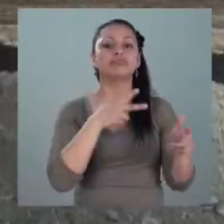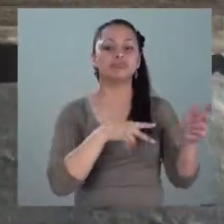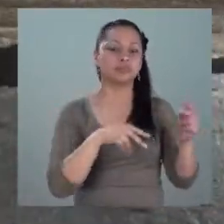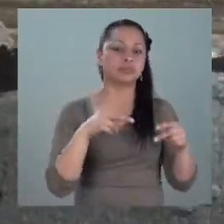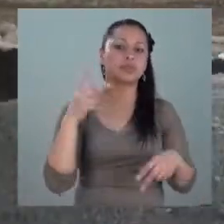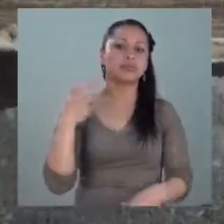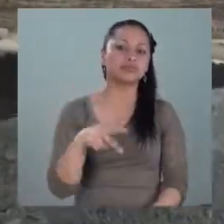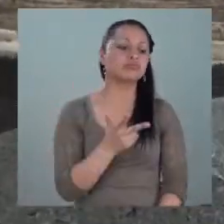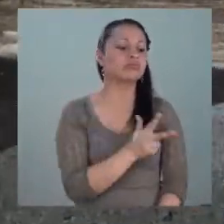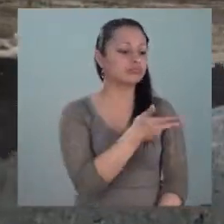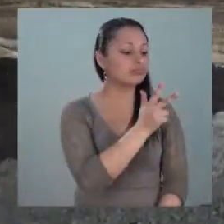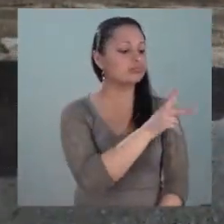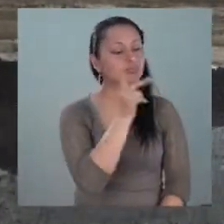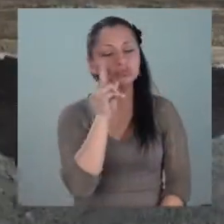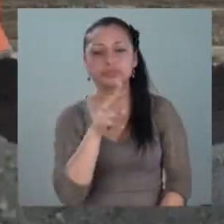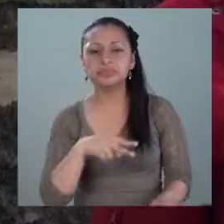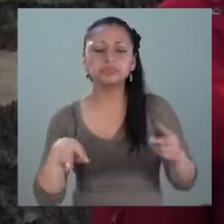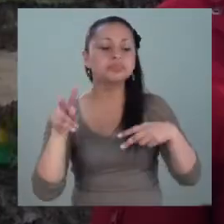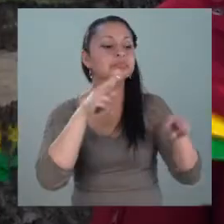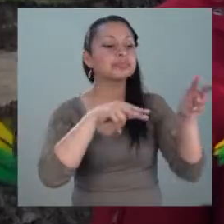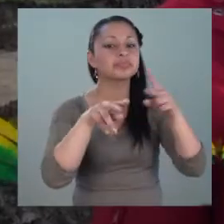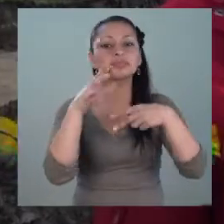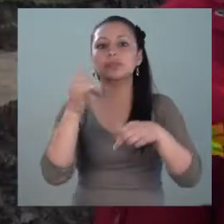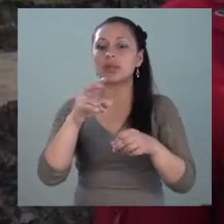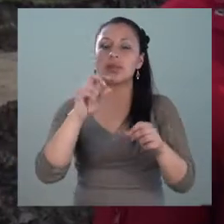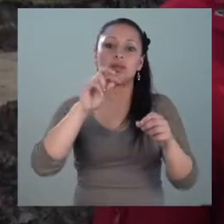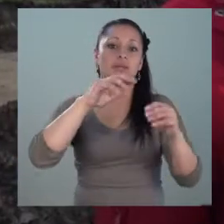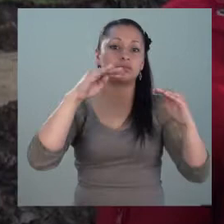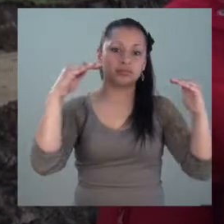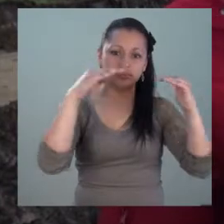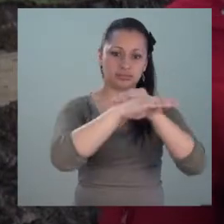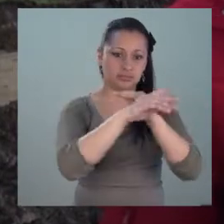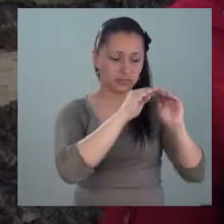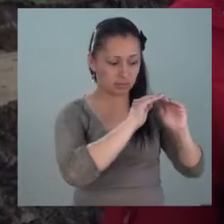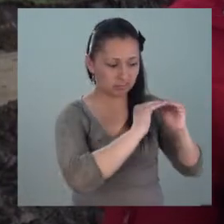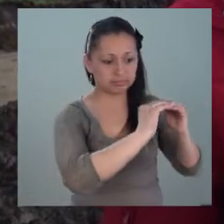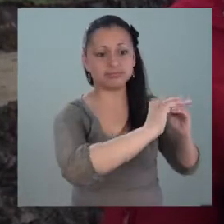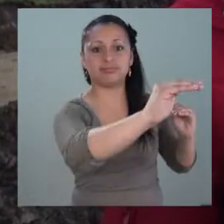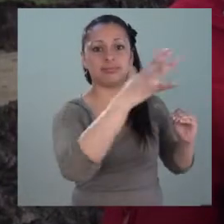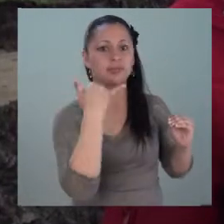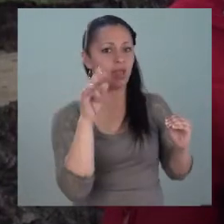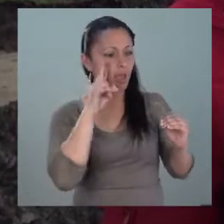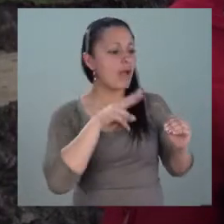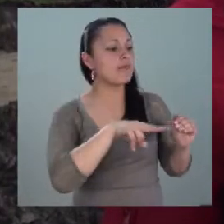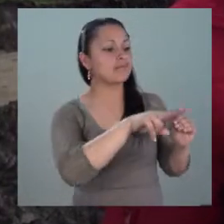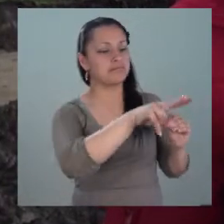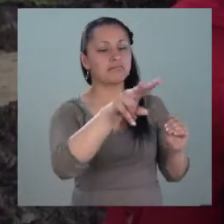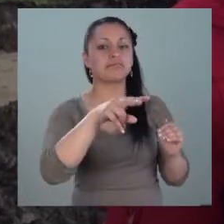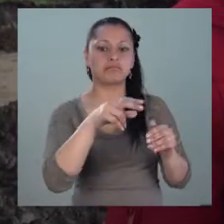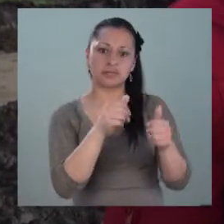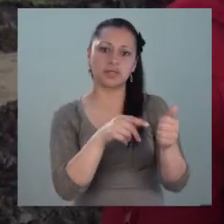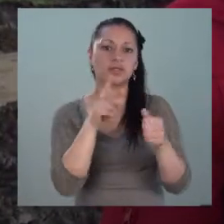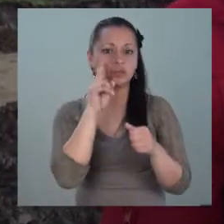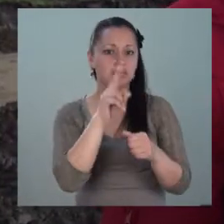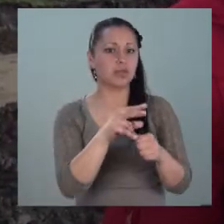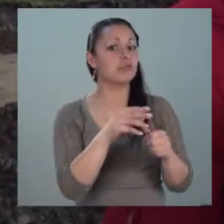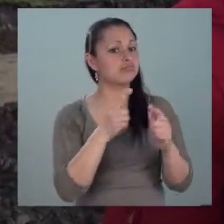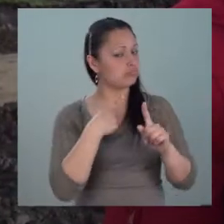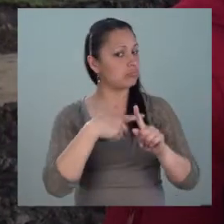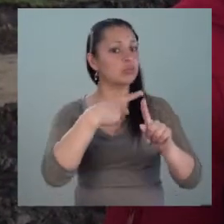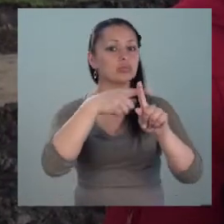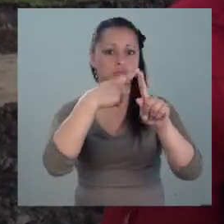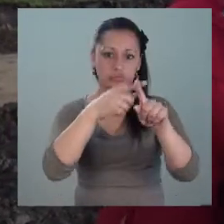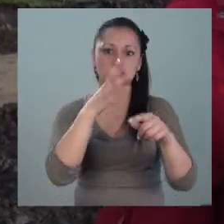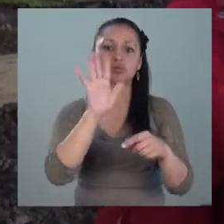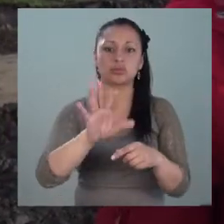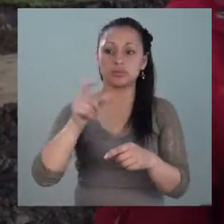recorrido por la segunda fase de la construcción de la pista de San Luis de Ipiales. El balance es